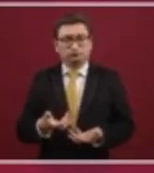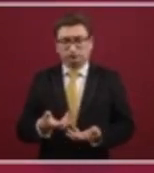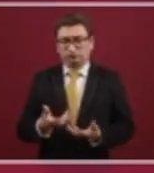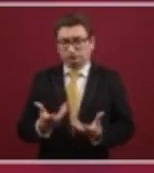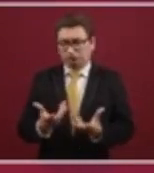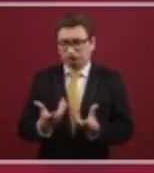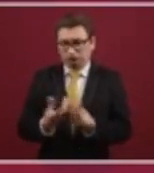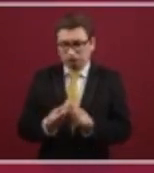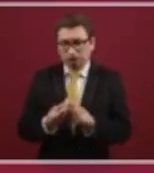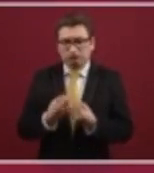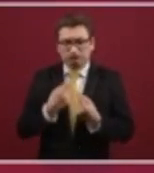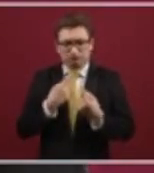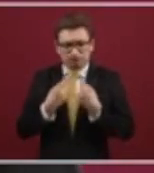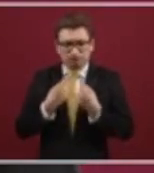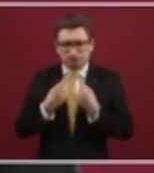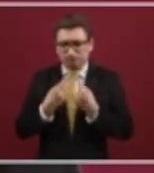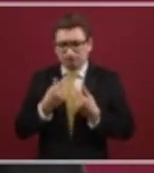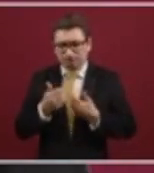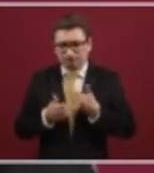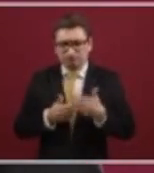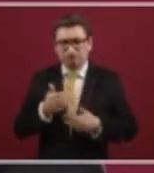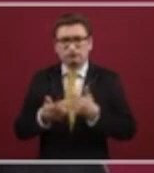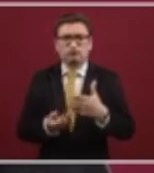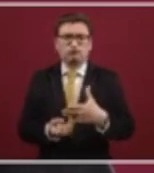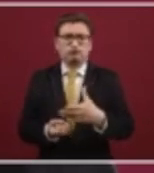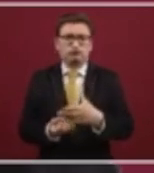iniciar un proceso nuevo